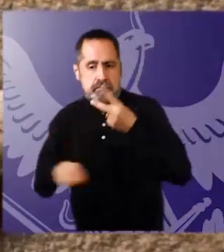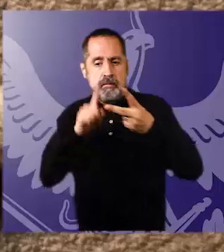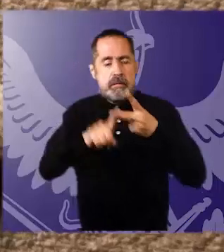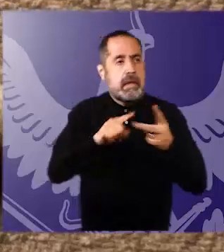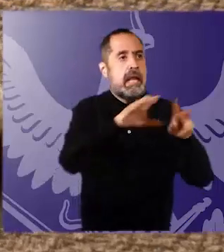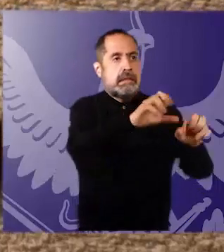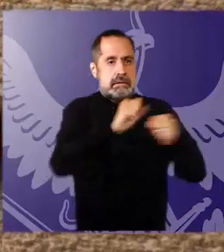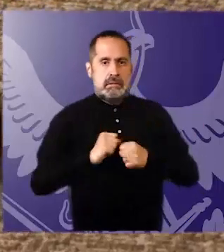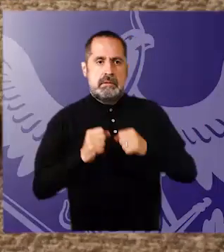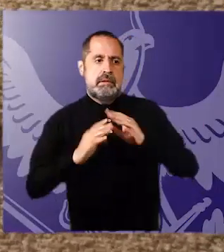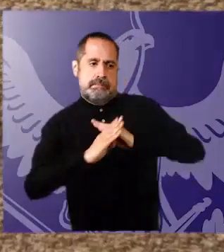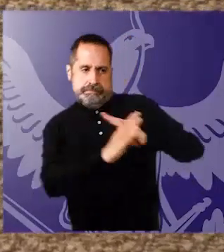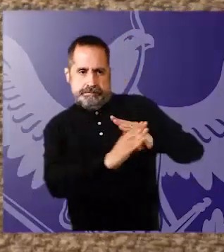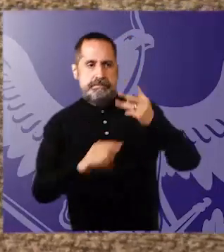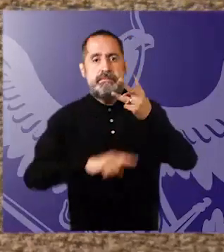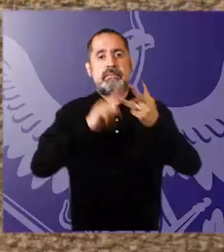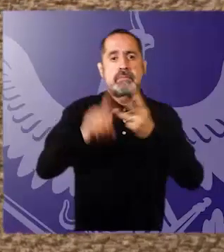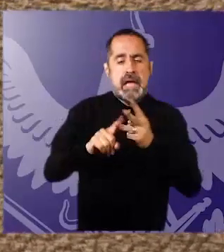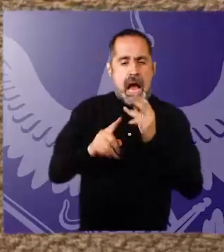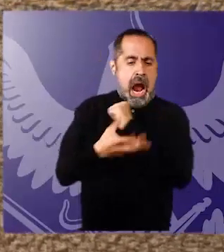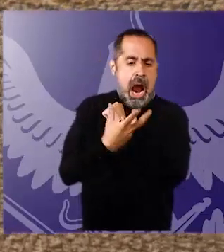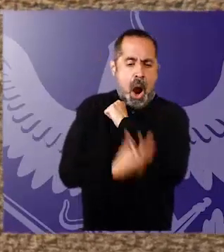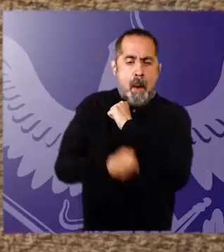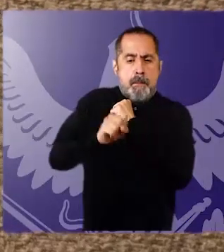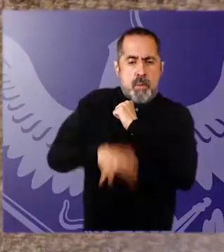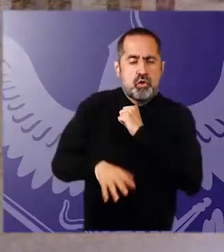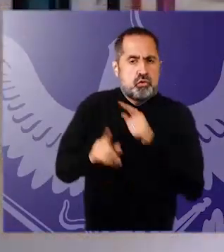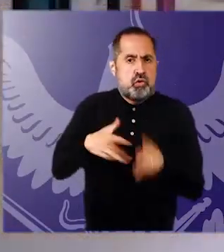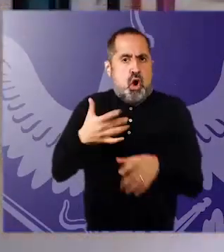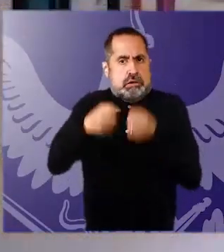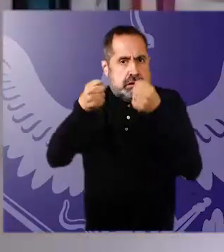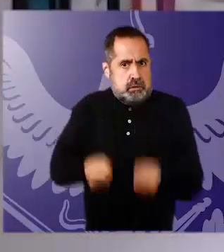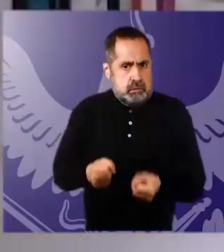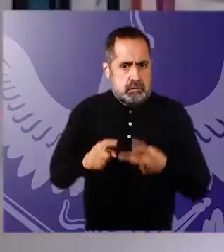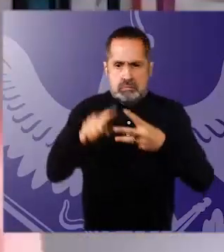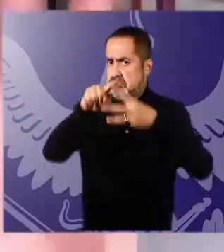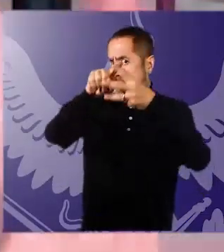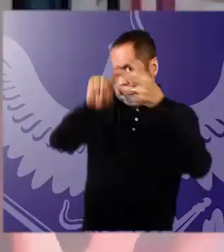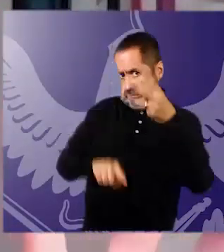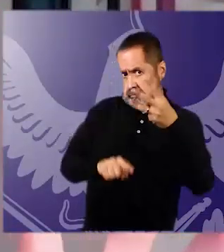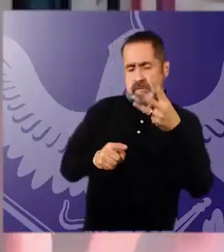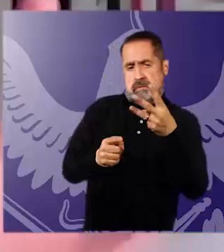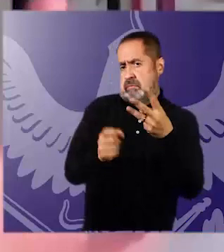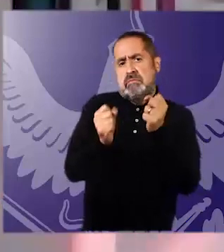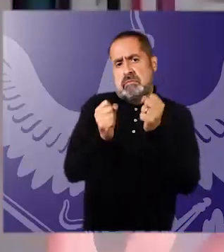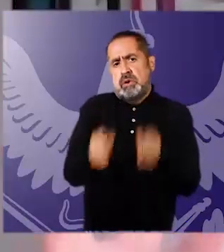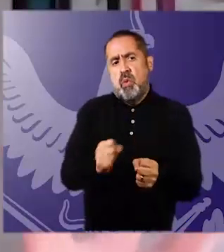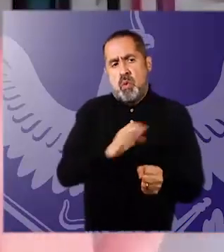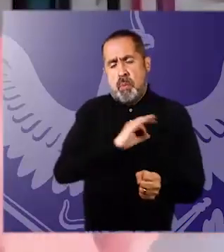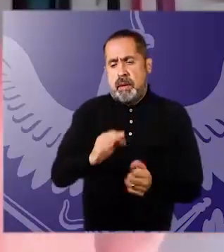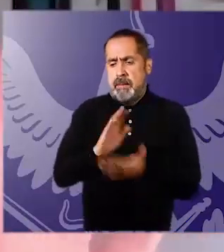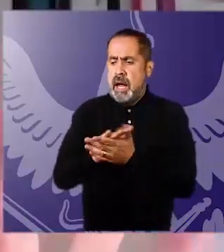los métodos anticonceptivos y el aborto seguro, son tres medidas básicas